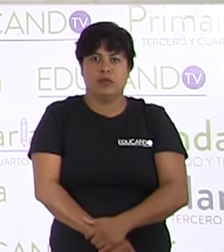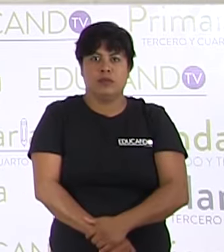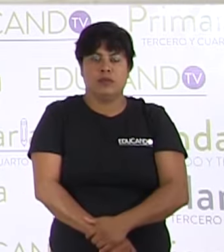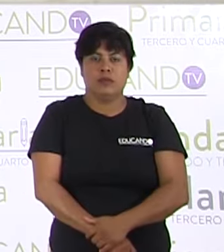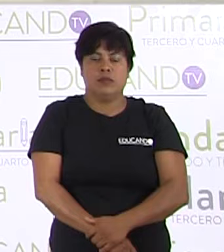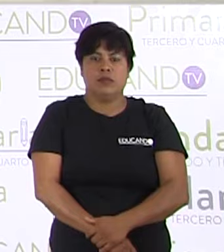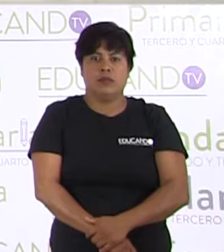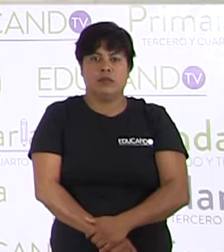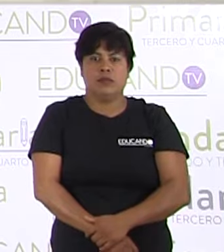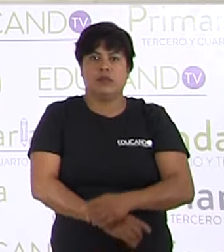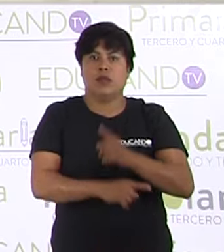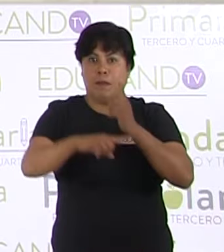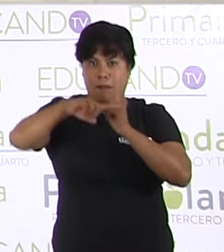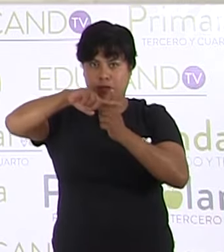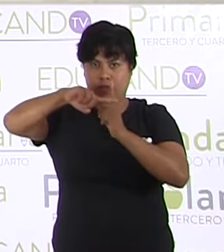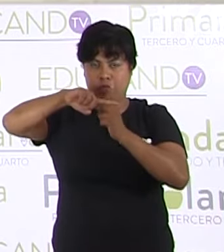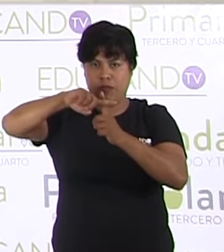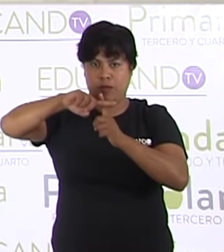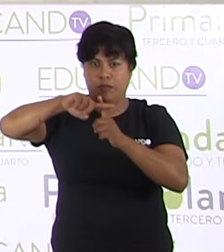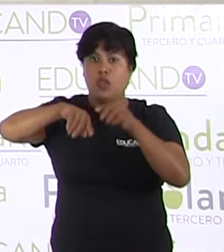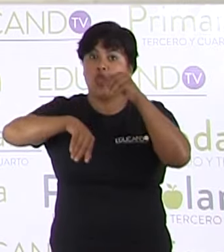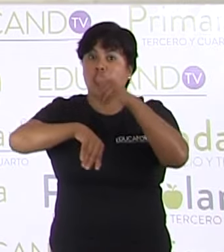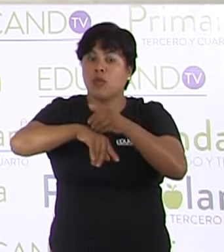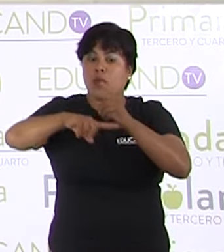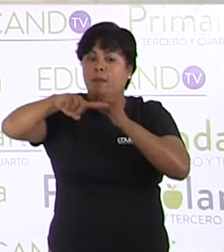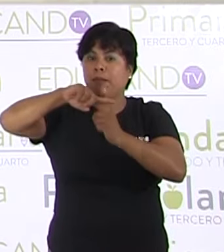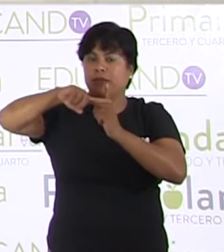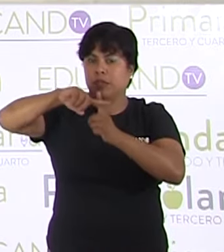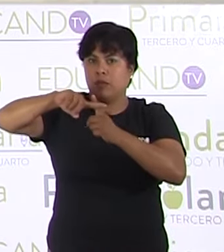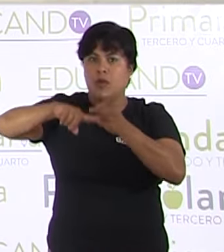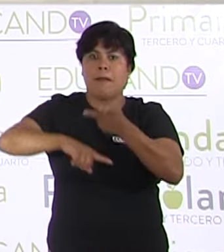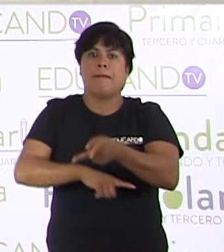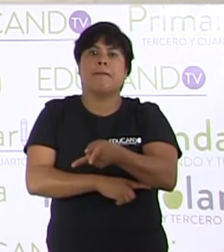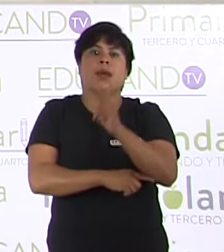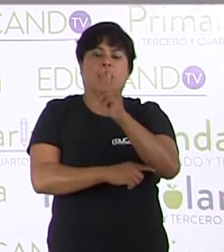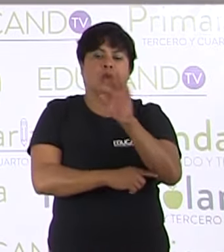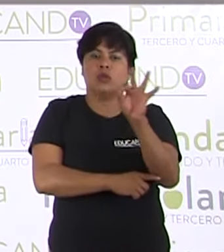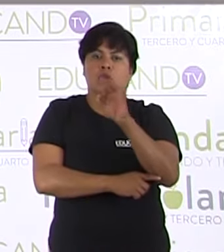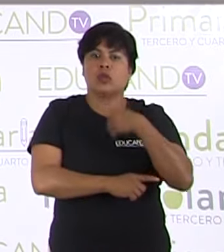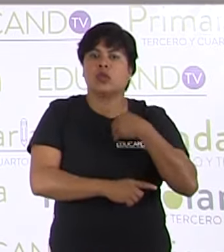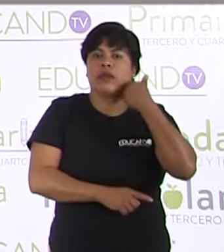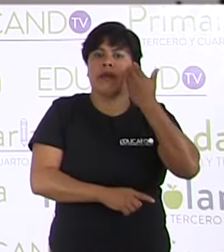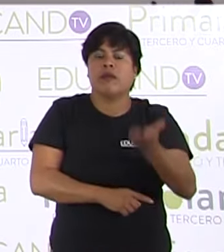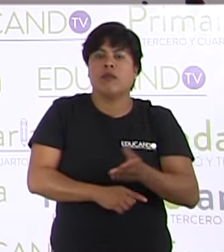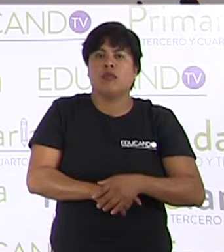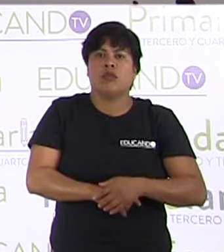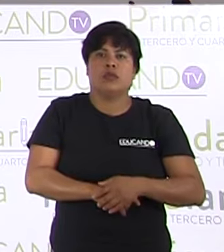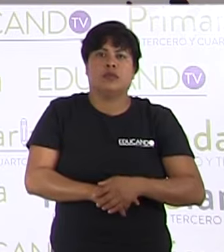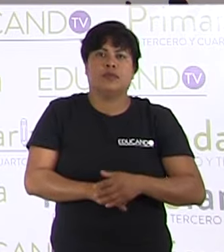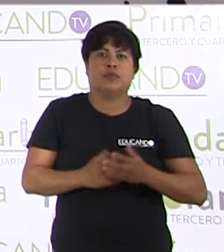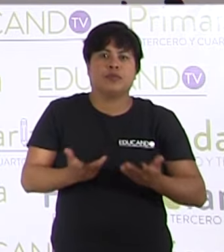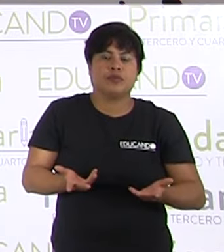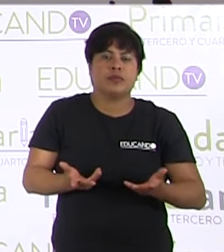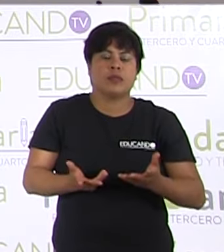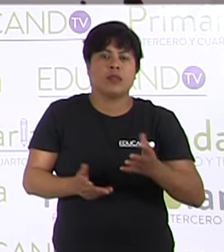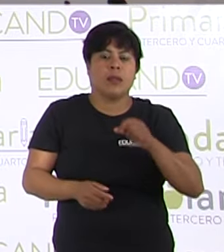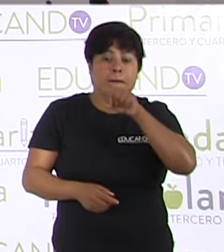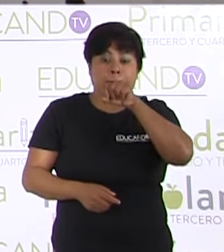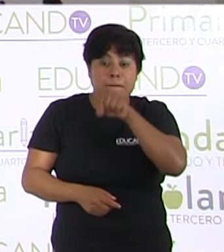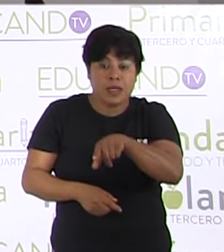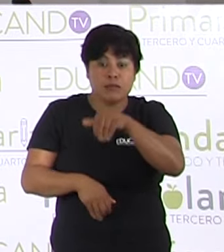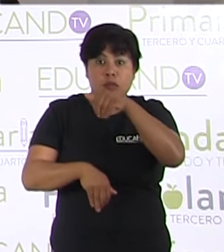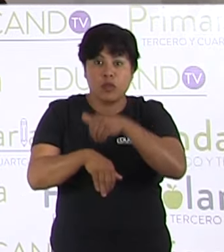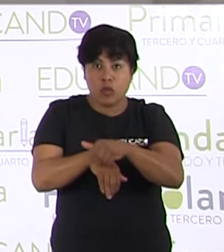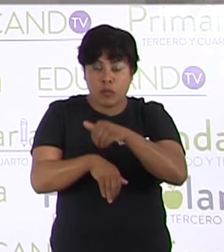números positivos al número positivo pero si queremos por ejemplo representar el mismo